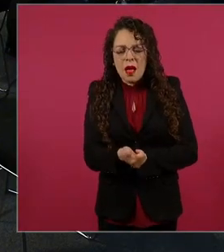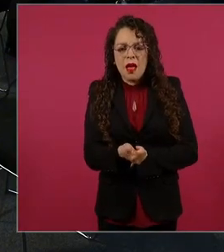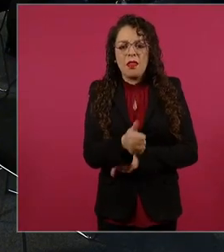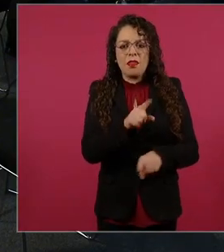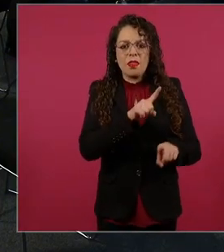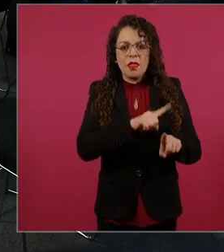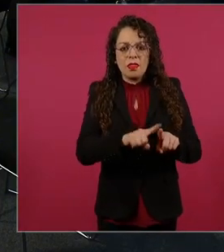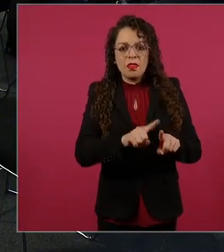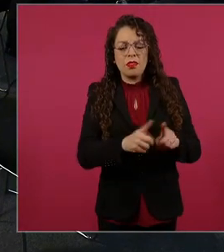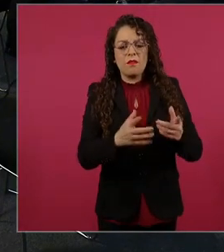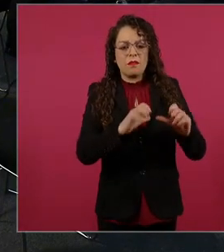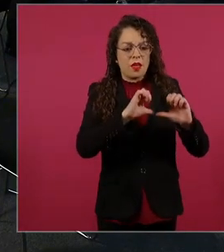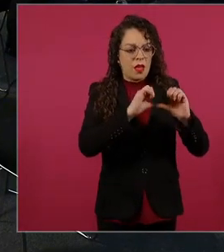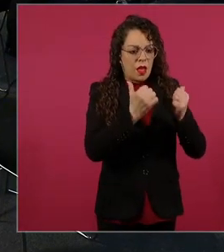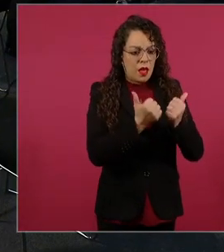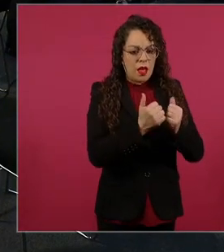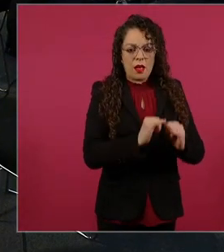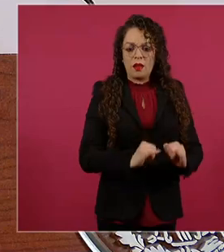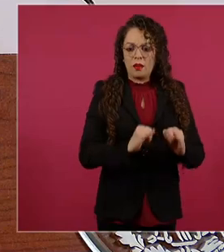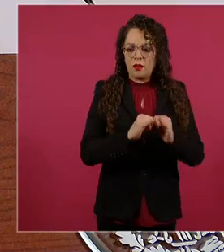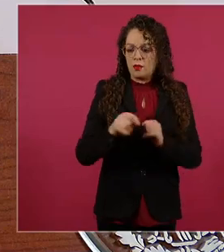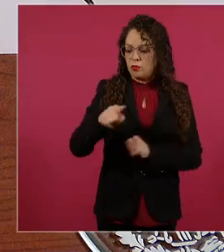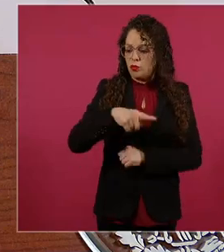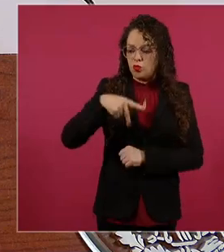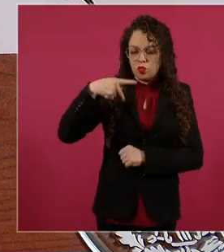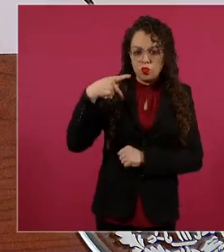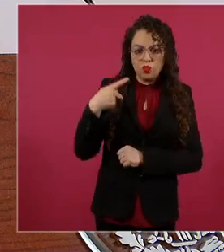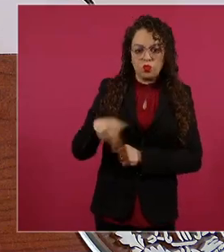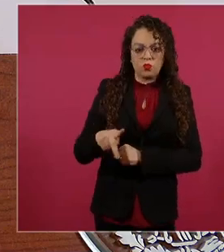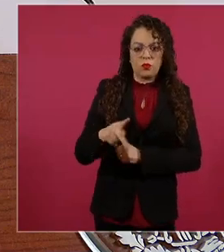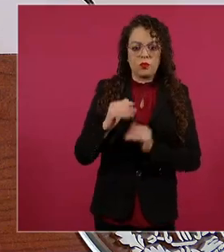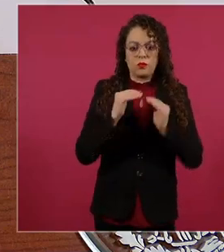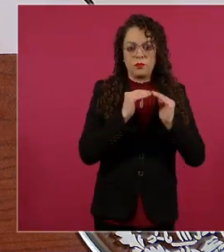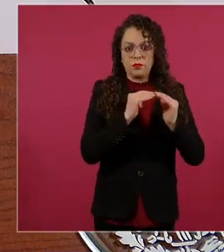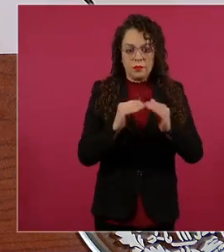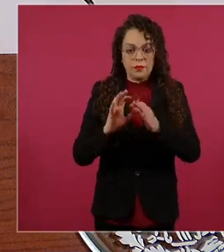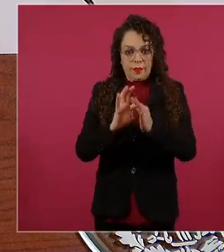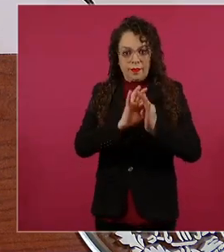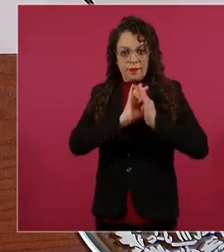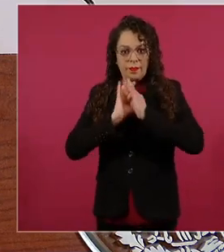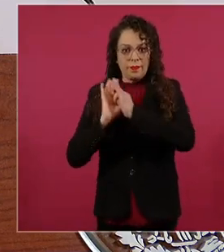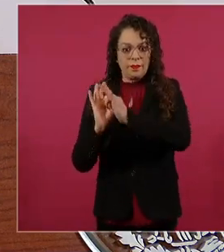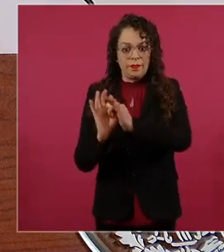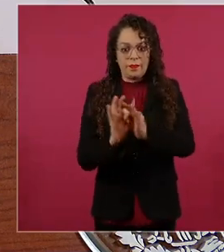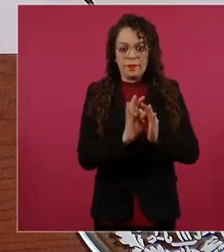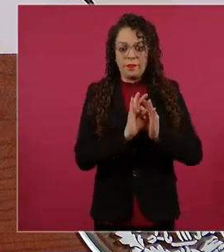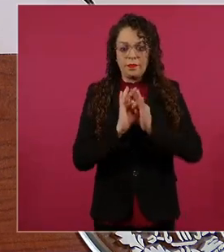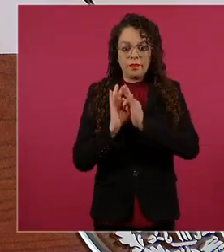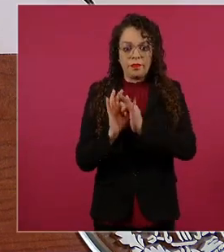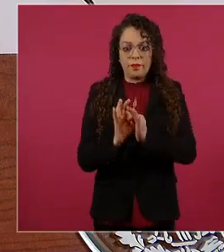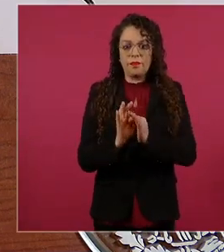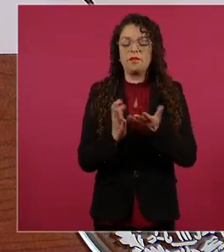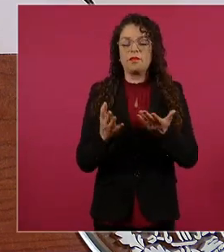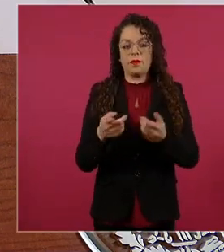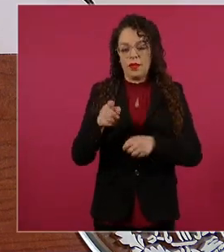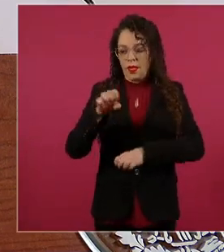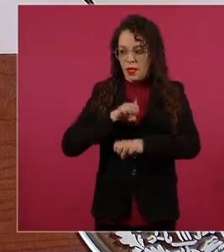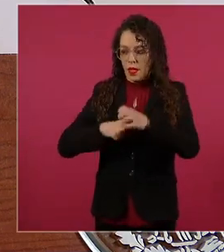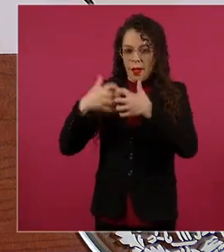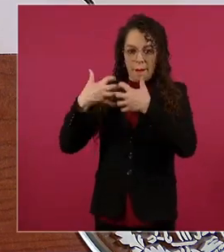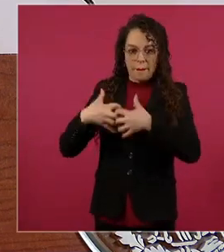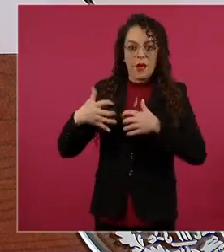sectores que están involucrados en el ramo del sector vivienda, constructores, desarrolladores,